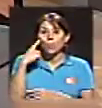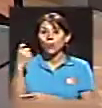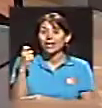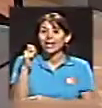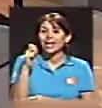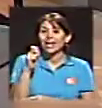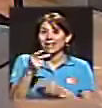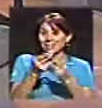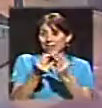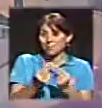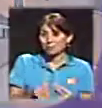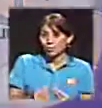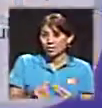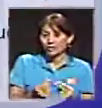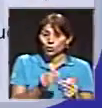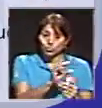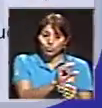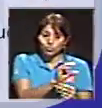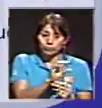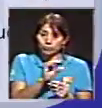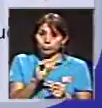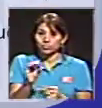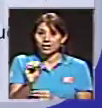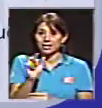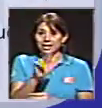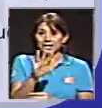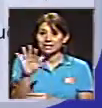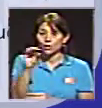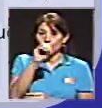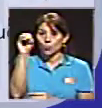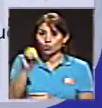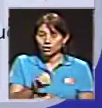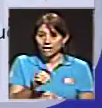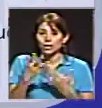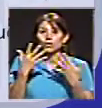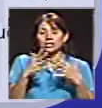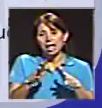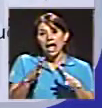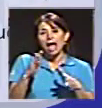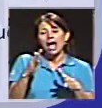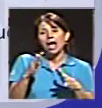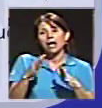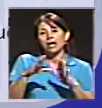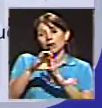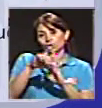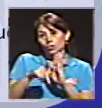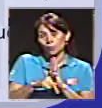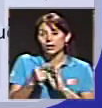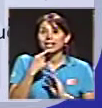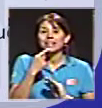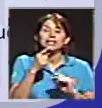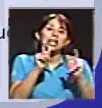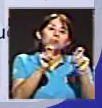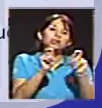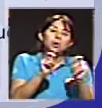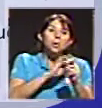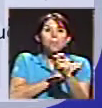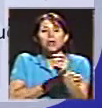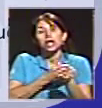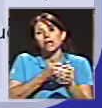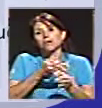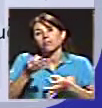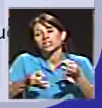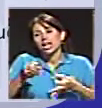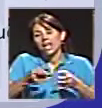del presupuesto que está destinado por la Constitución a educación, al Poder Judicial y otros fines. Hay un 25% que